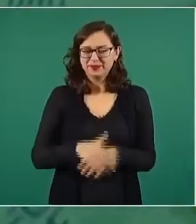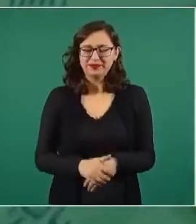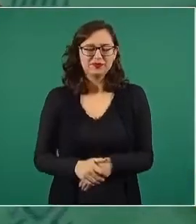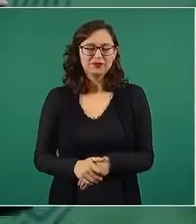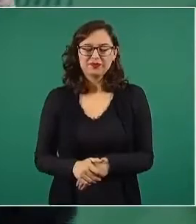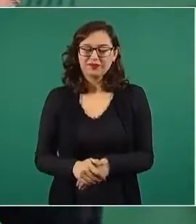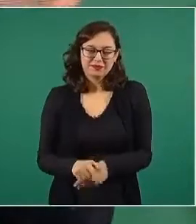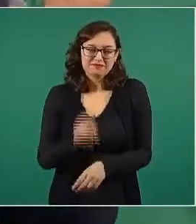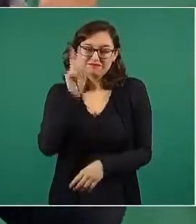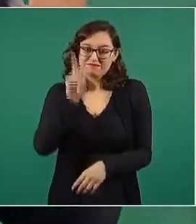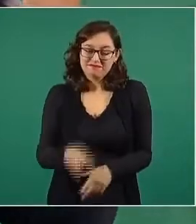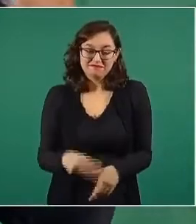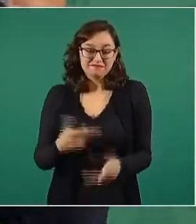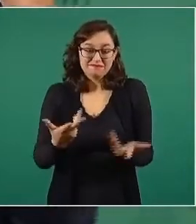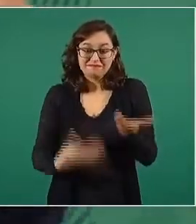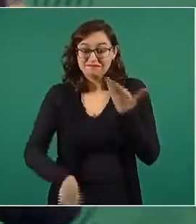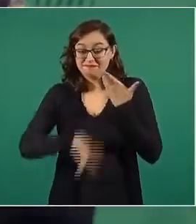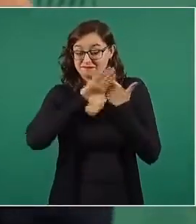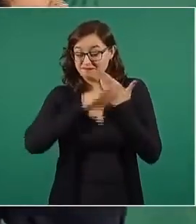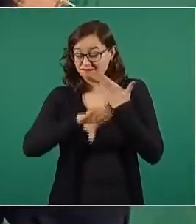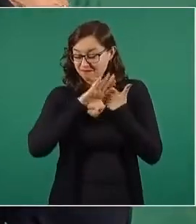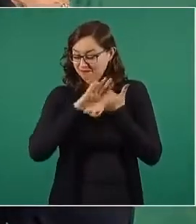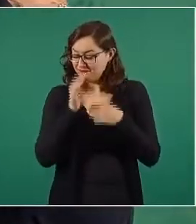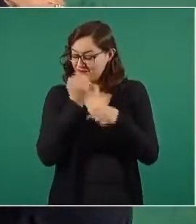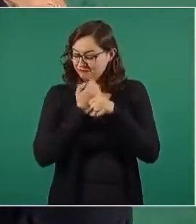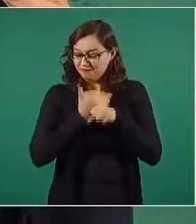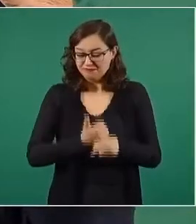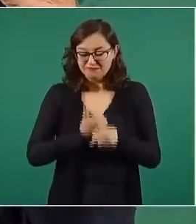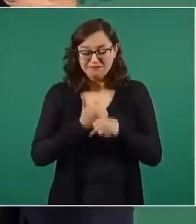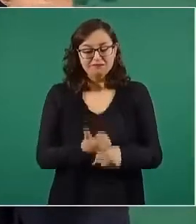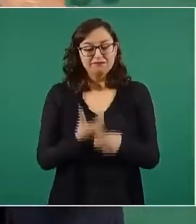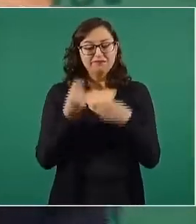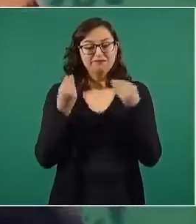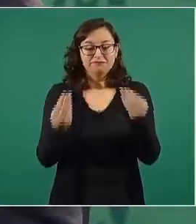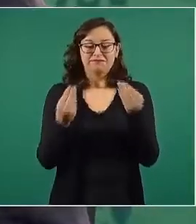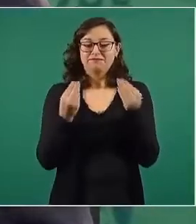padecí mucho eso y